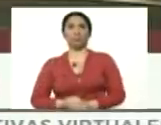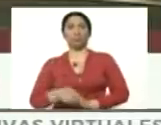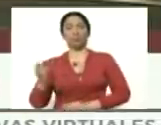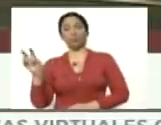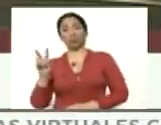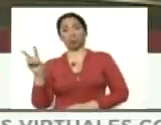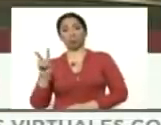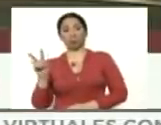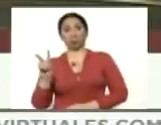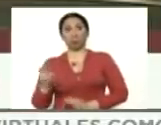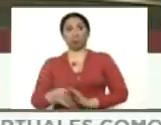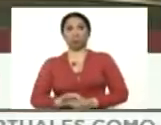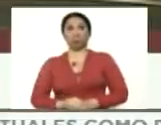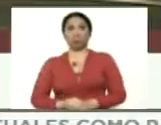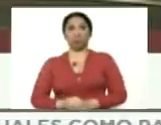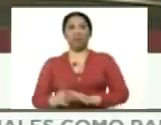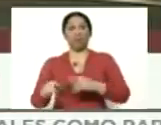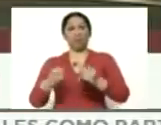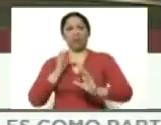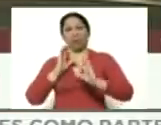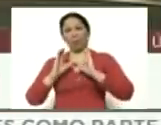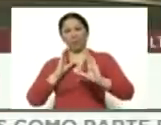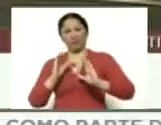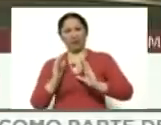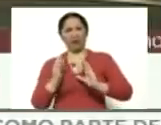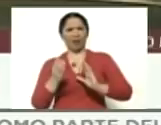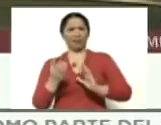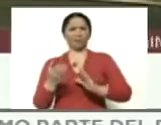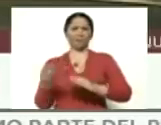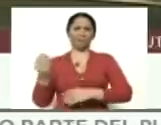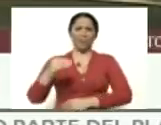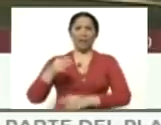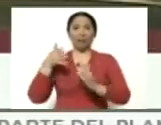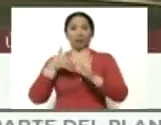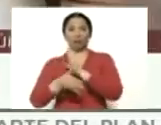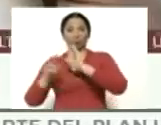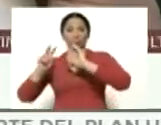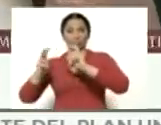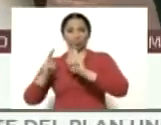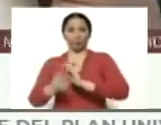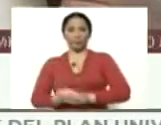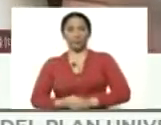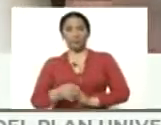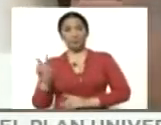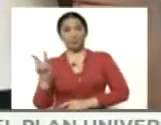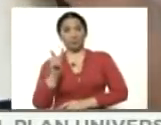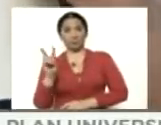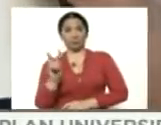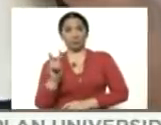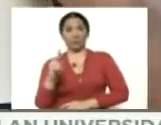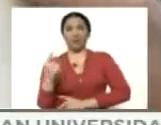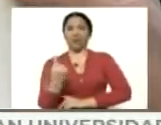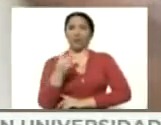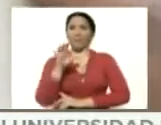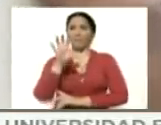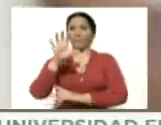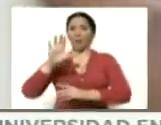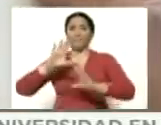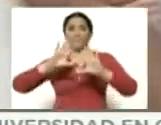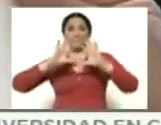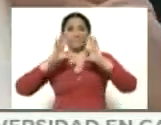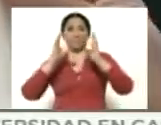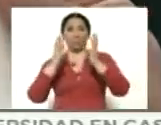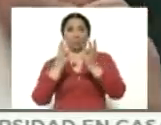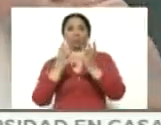Venezuela, y luego vamos a conversar un poco más sobre ese tema, es el único país del mundo